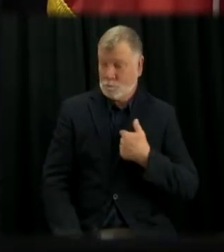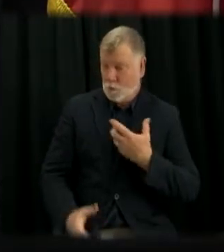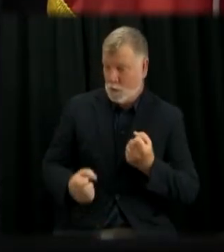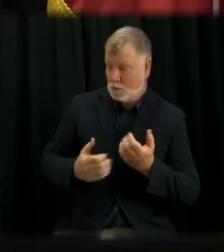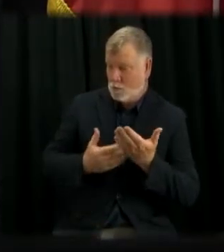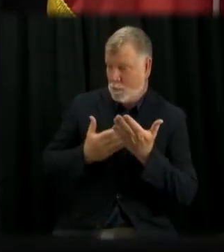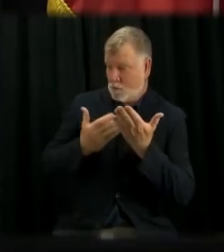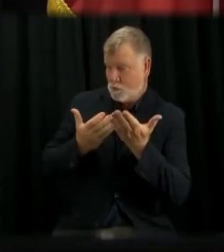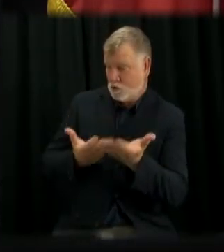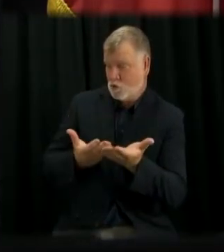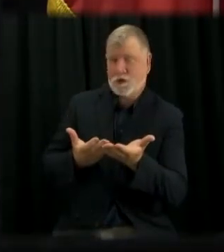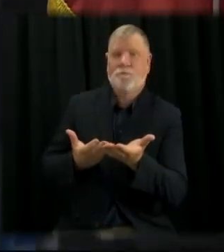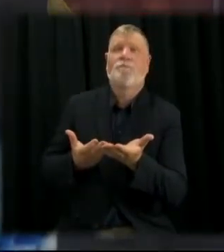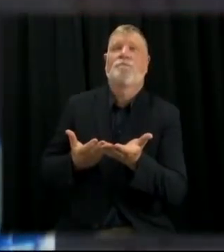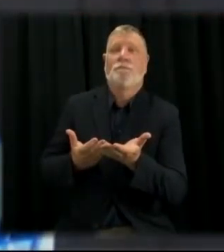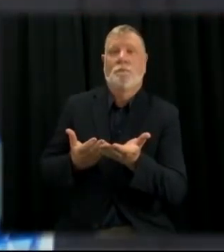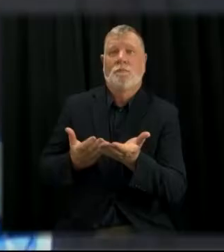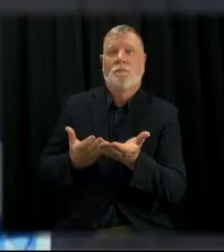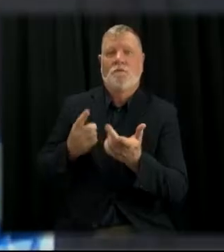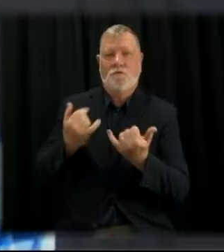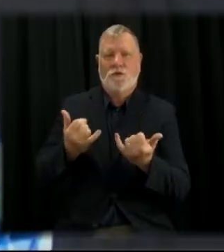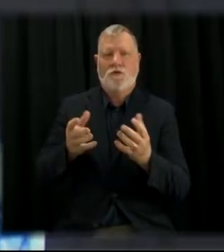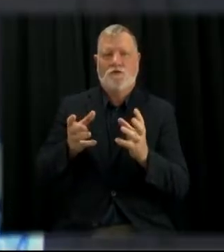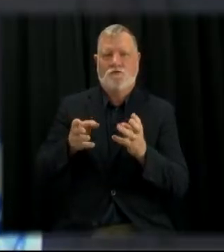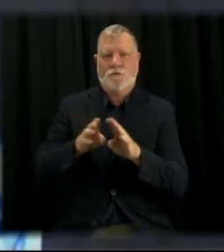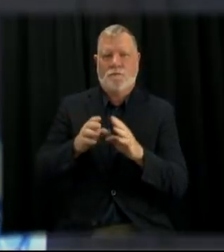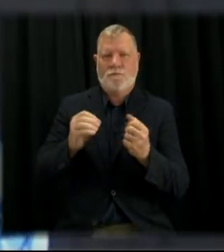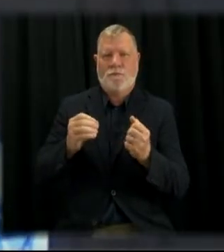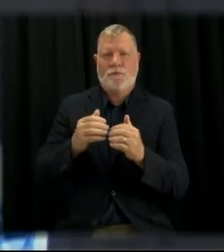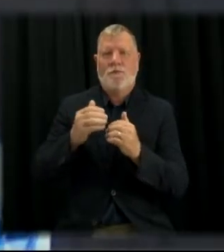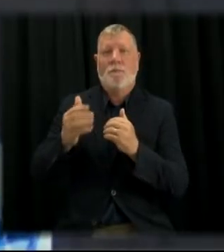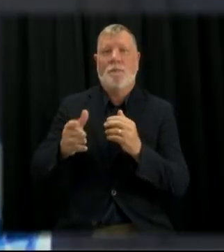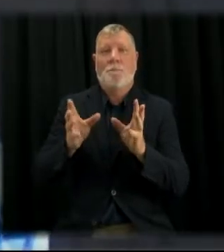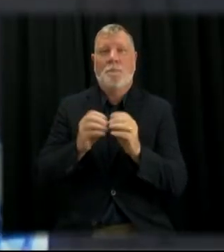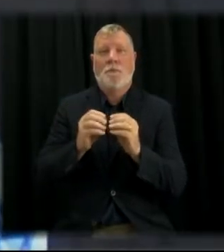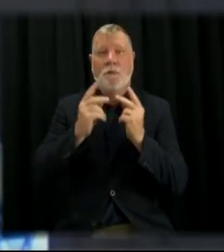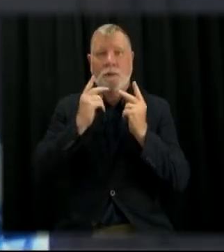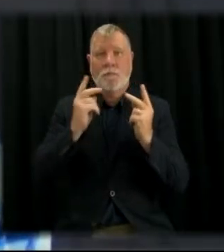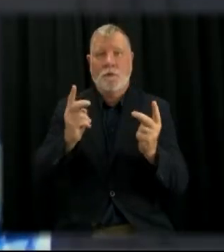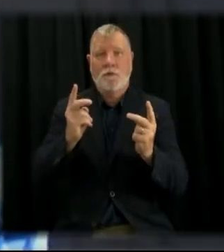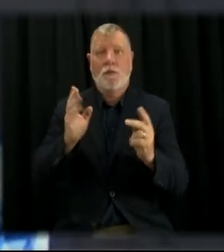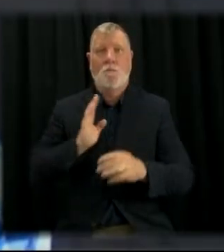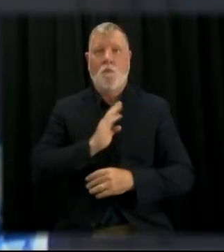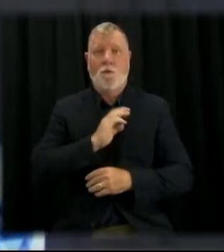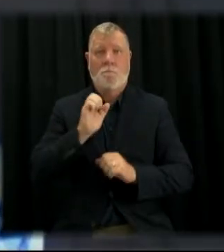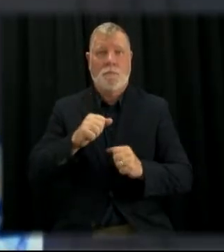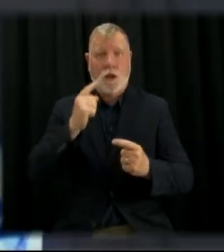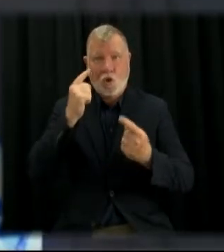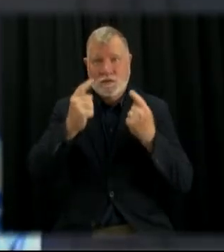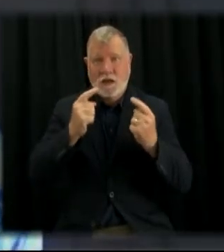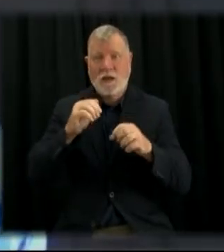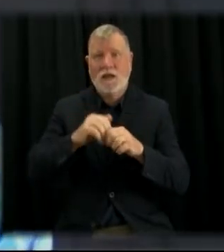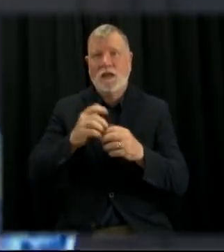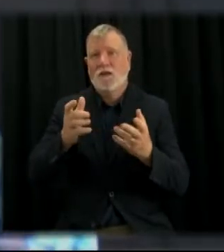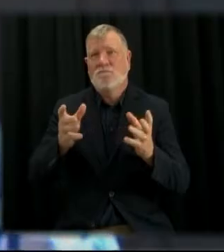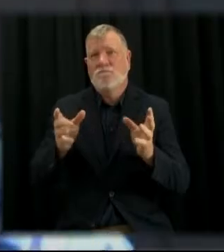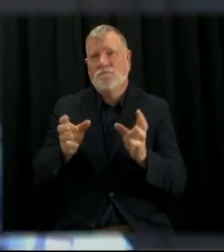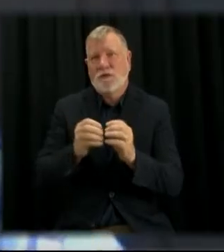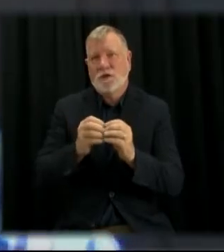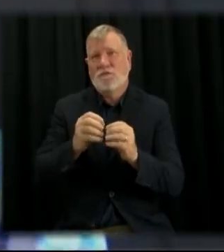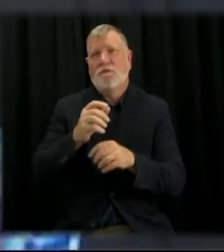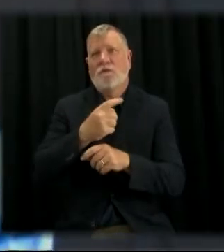Quisiera hacer la próxima resolución entre la que se comenzó esta reunión y las próximas reuniones, que